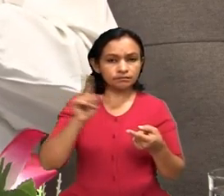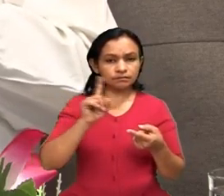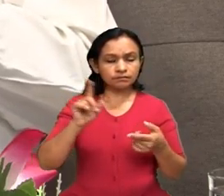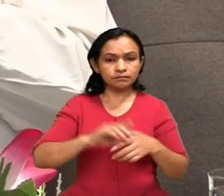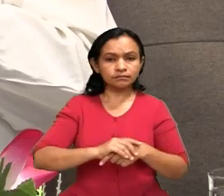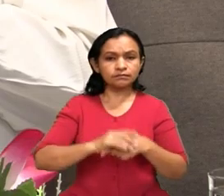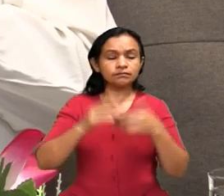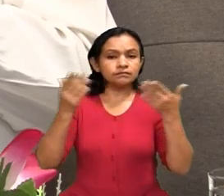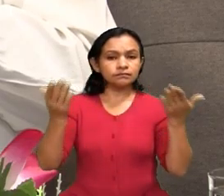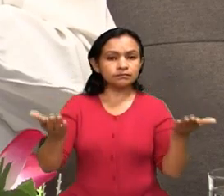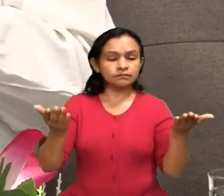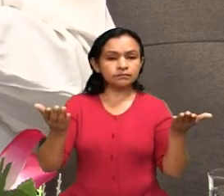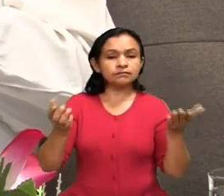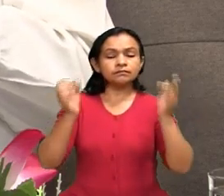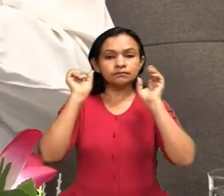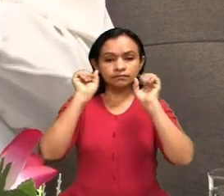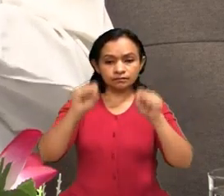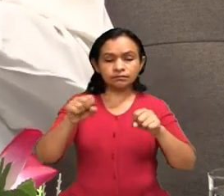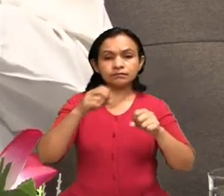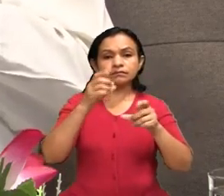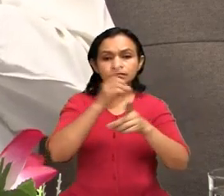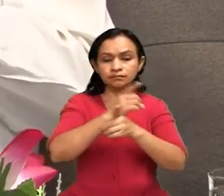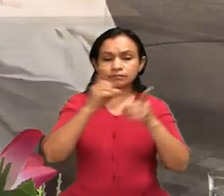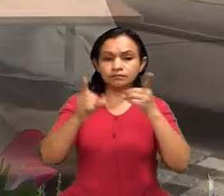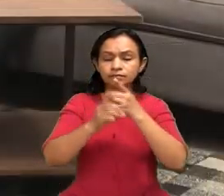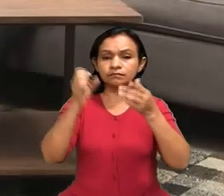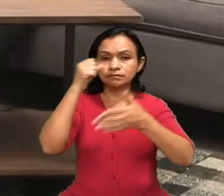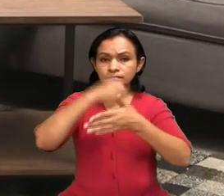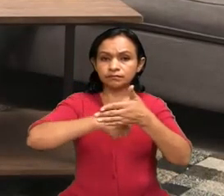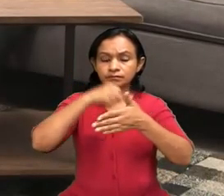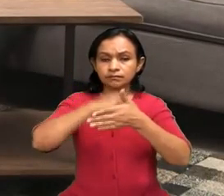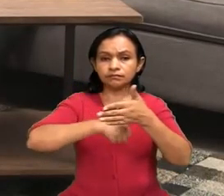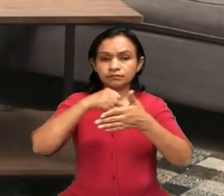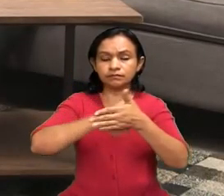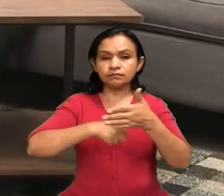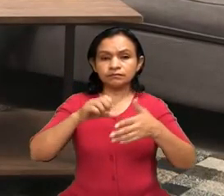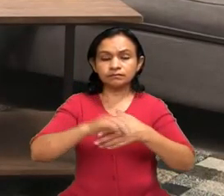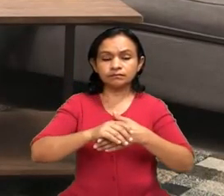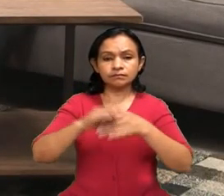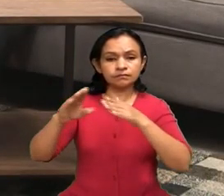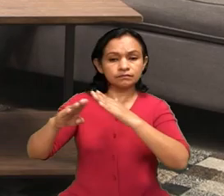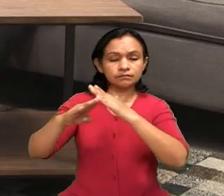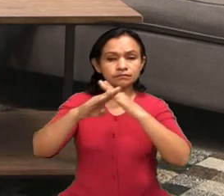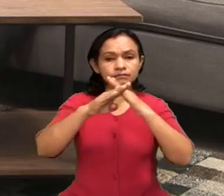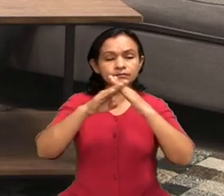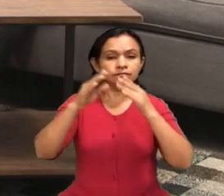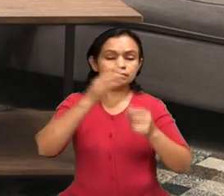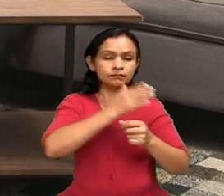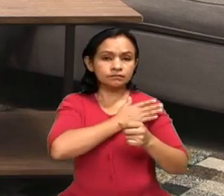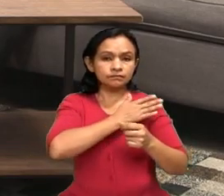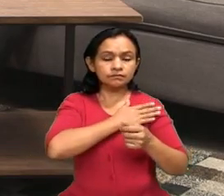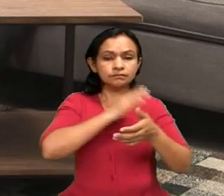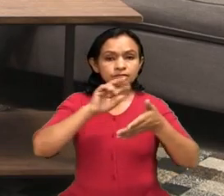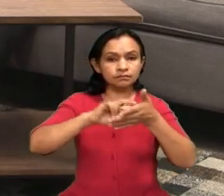de que se podía y se debía luchar contra la dictadura de Somoza. Y eso